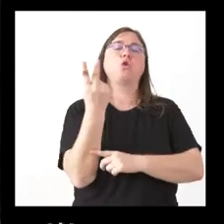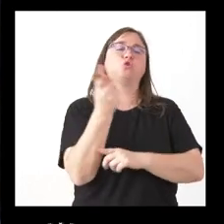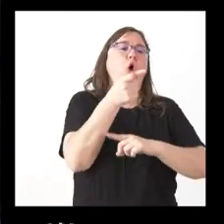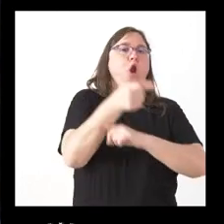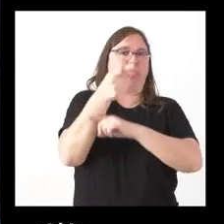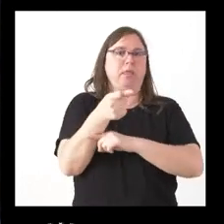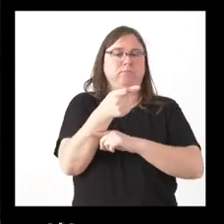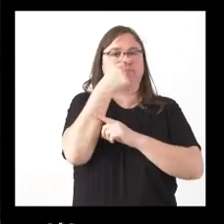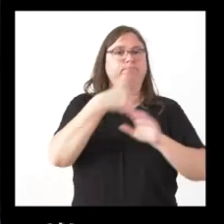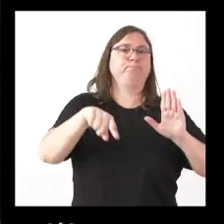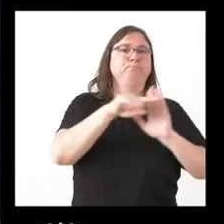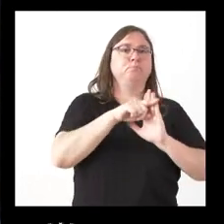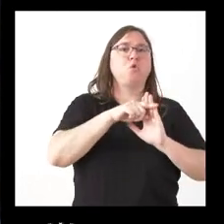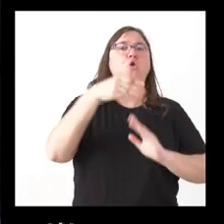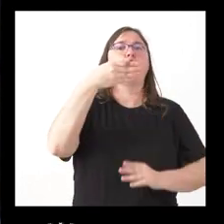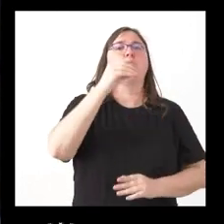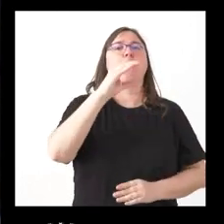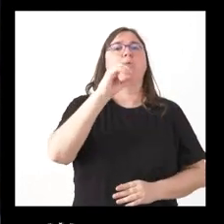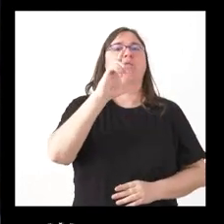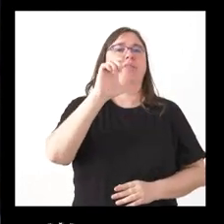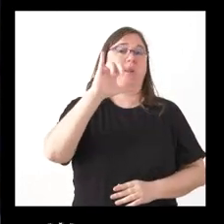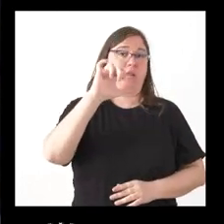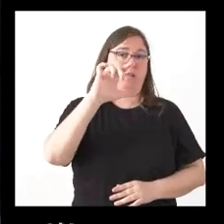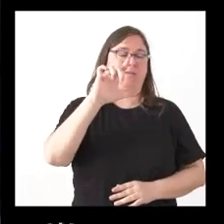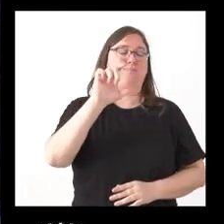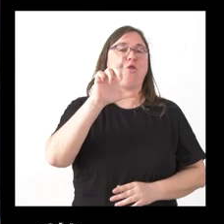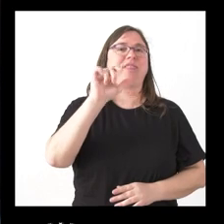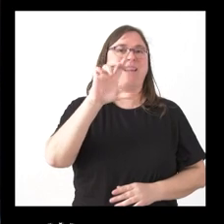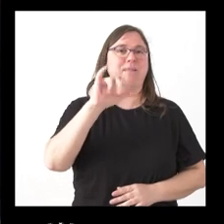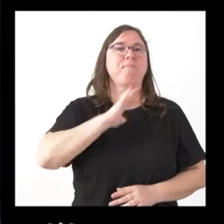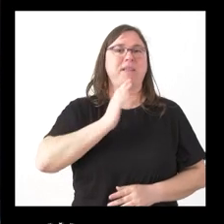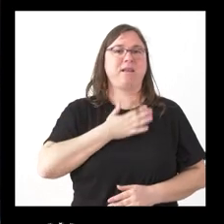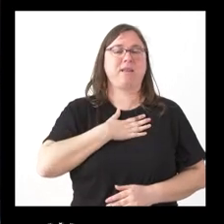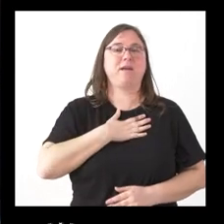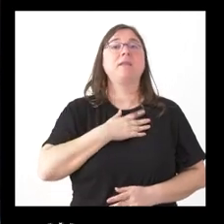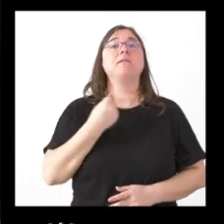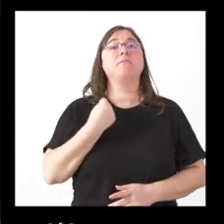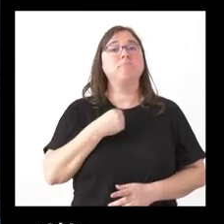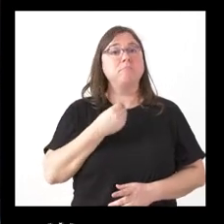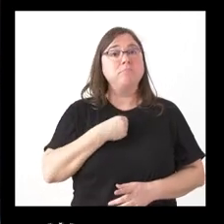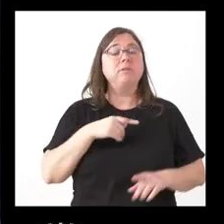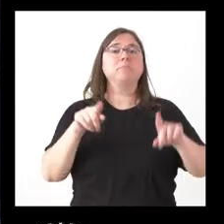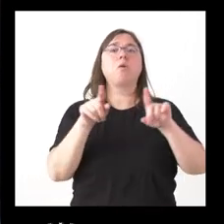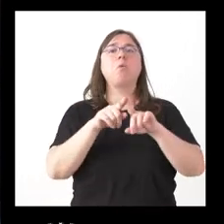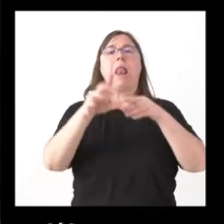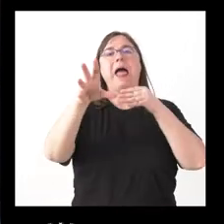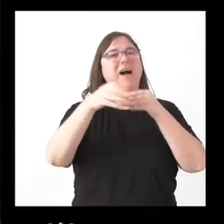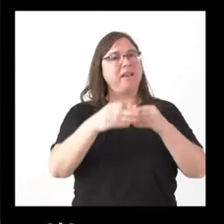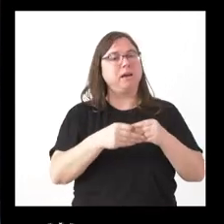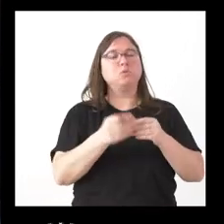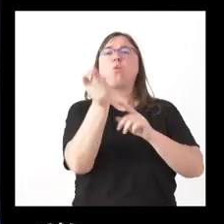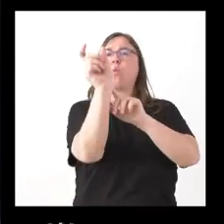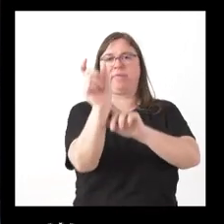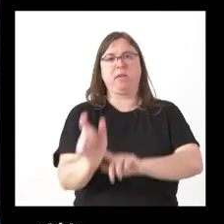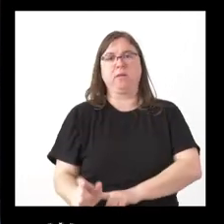el boletín oficial de Castilla y león y en los mismos en los anexos de dichas órdenes Aparecen las cuantías los importes